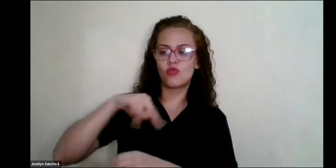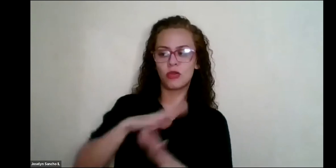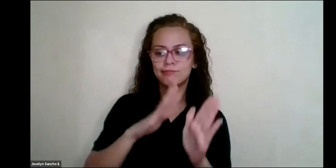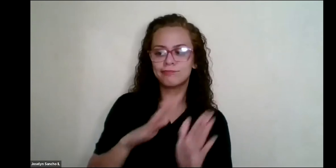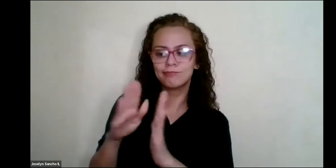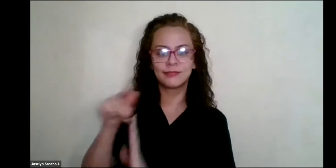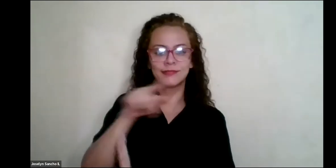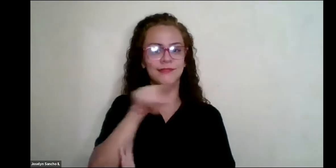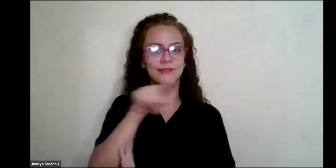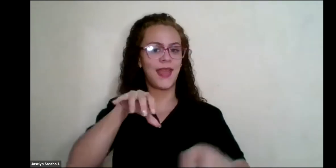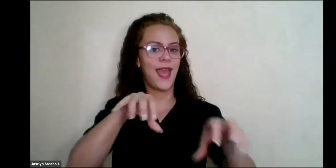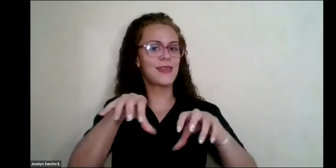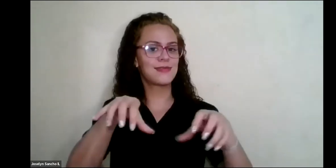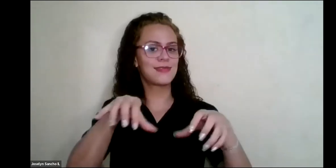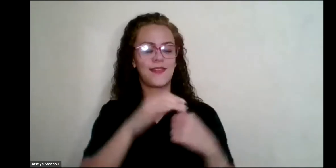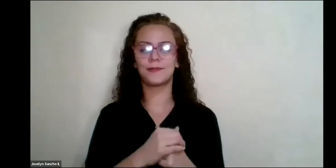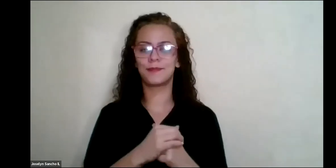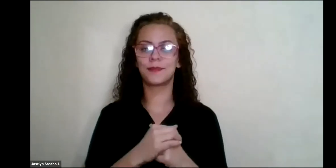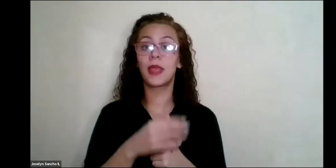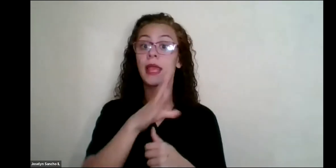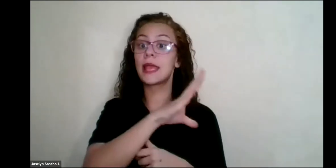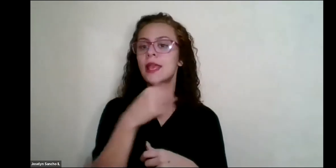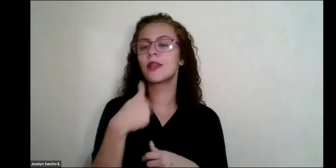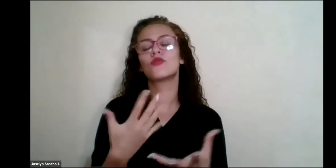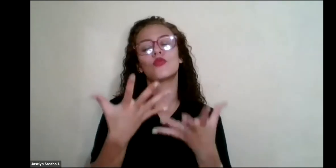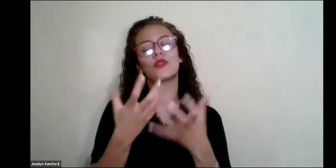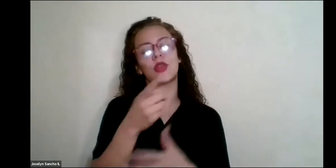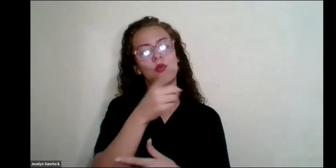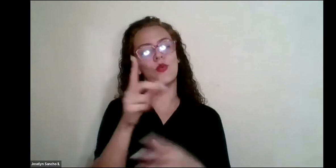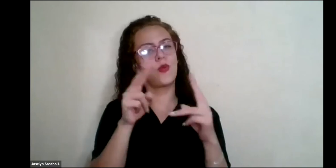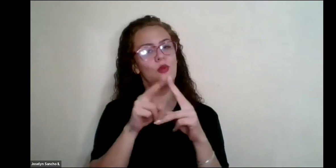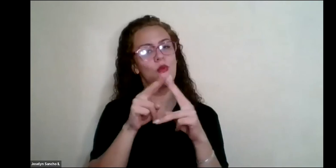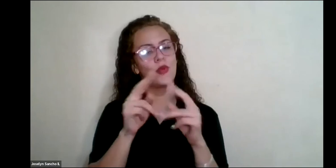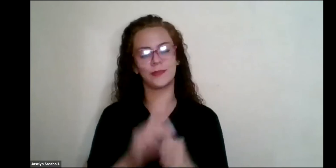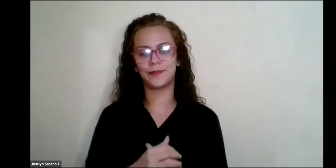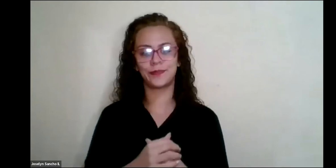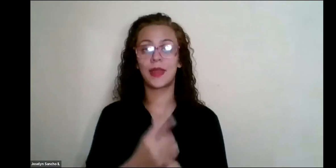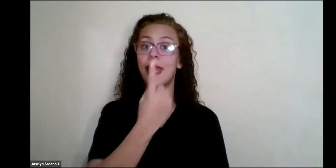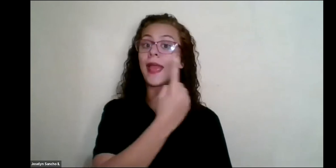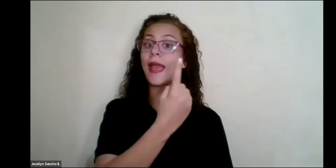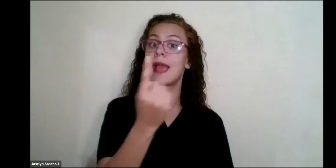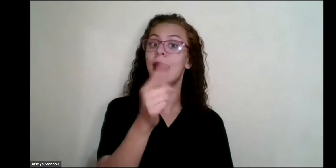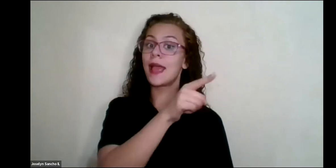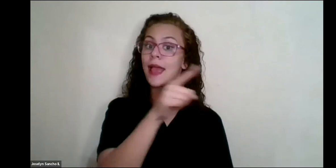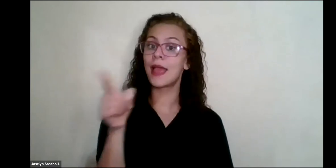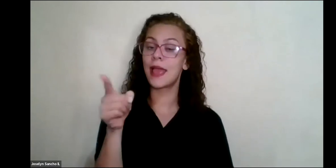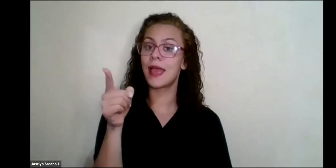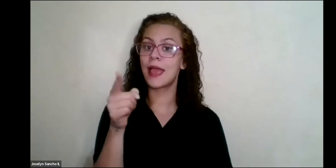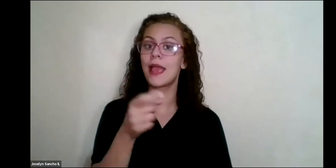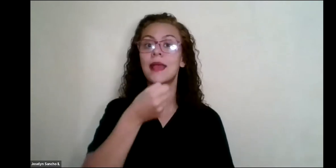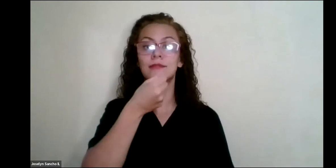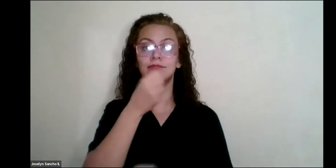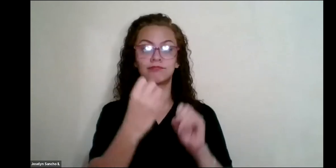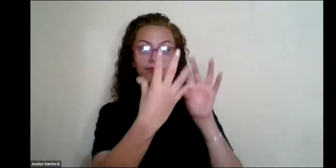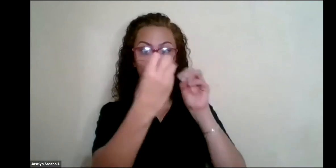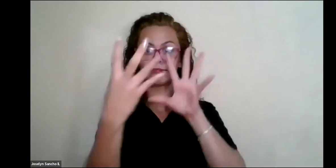estas actividades y deseo que lo conozcan. Cada uno de ellos encenderá sus cámaras